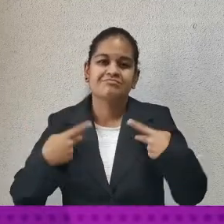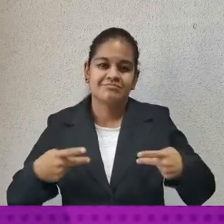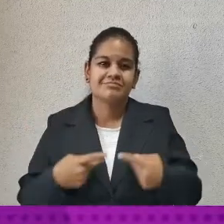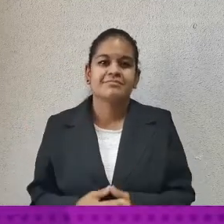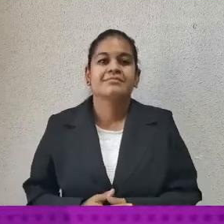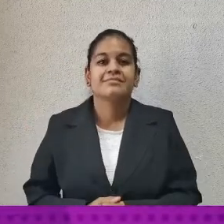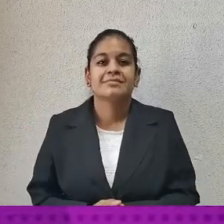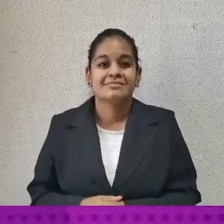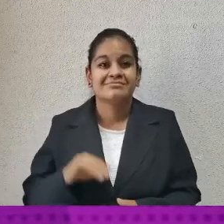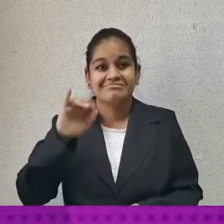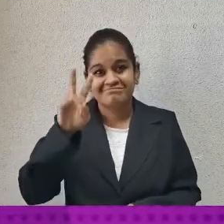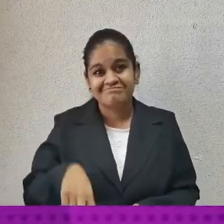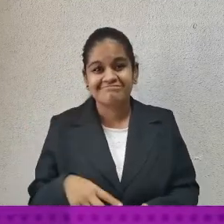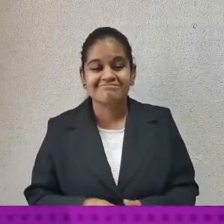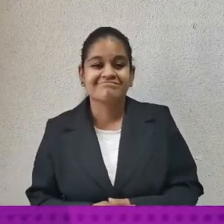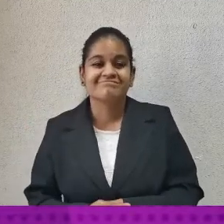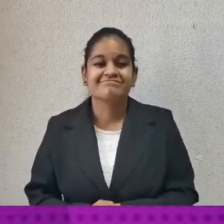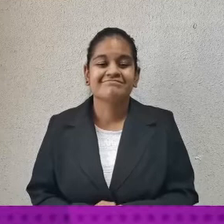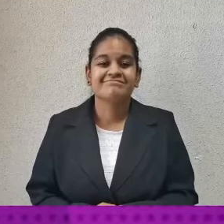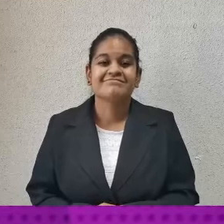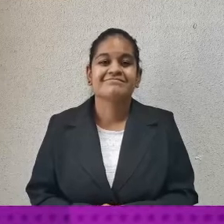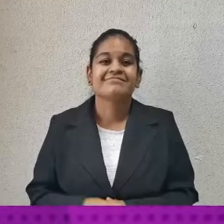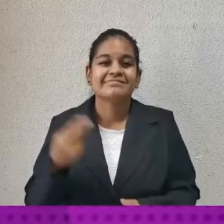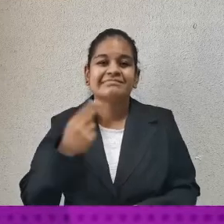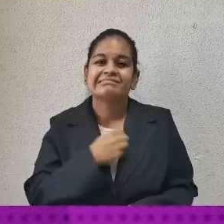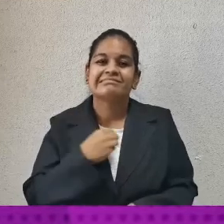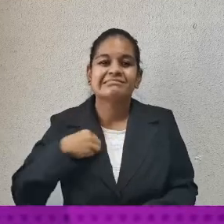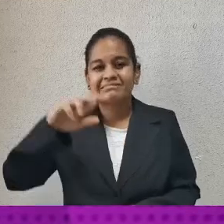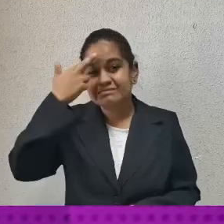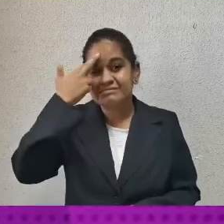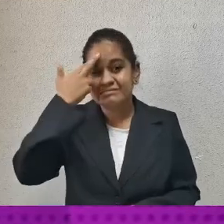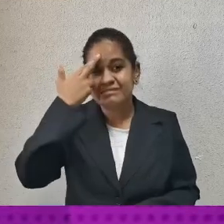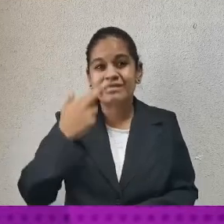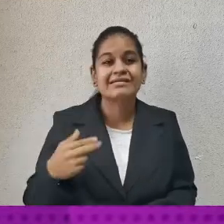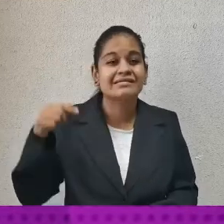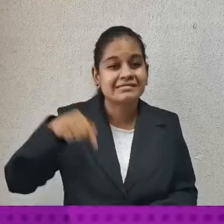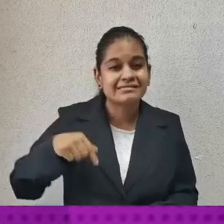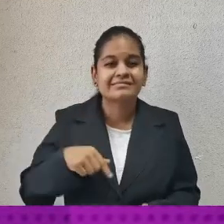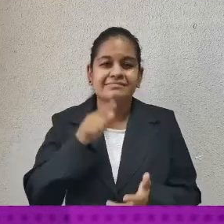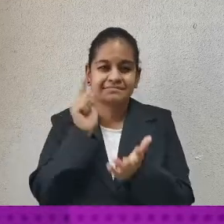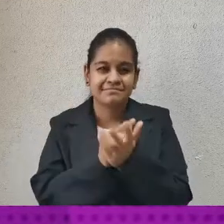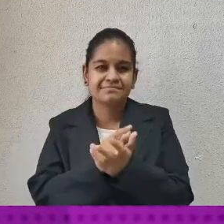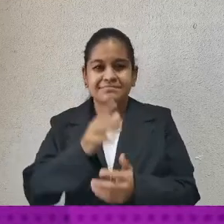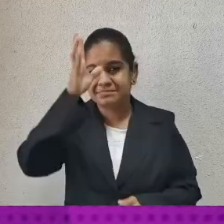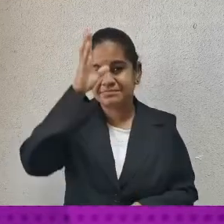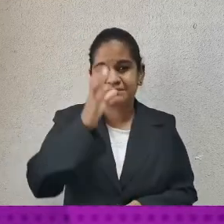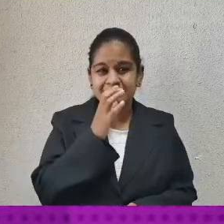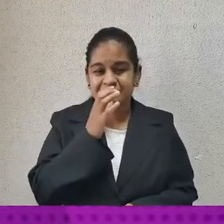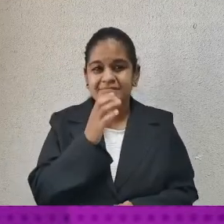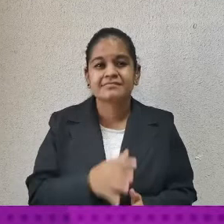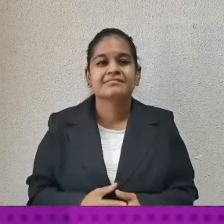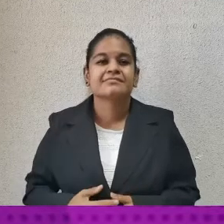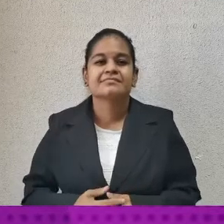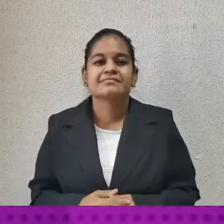la ciudadanía. Es correcto, y por ejemplo hay que recordar que nosotros en nuestra legislación, por ejemplo,